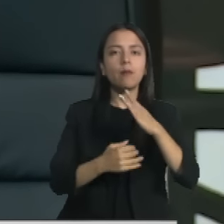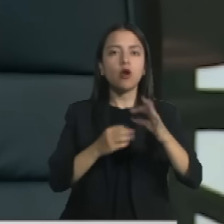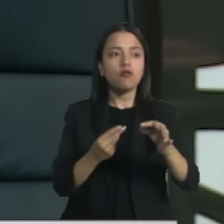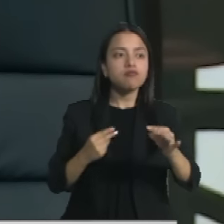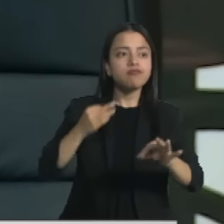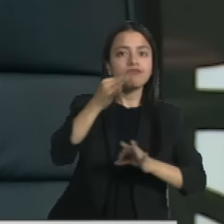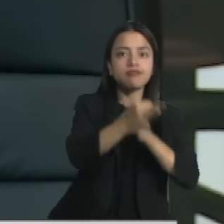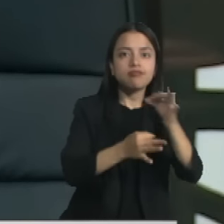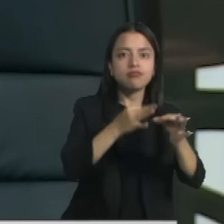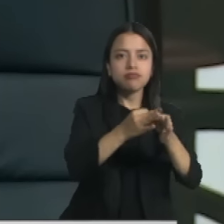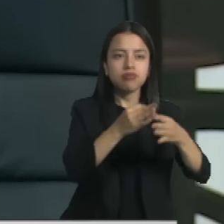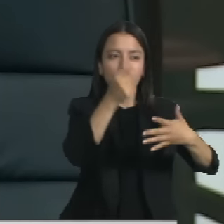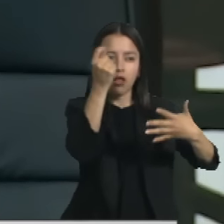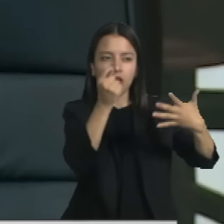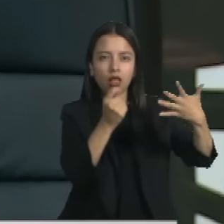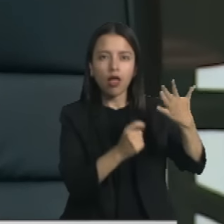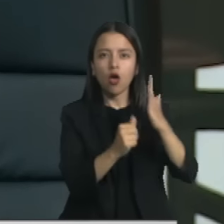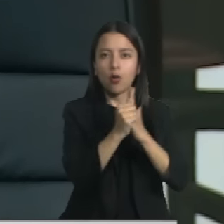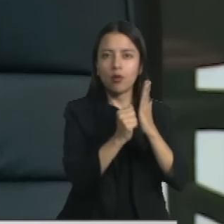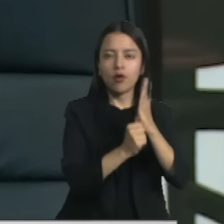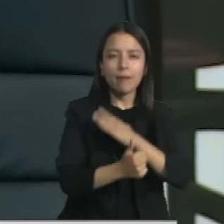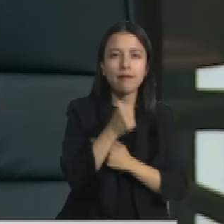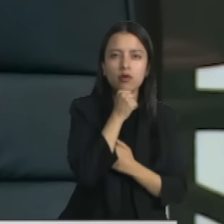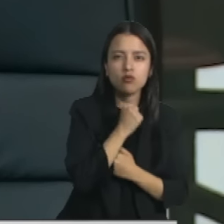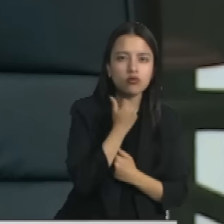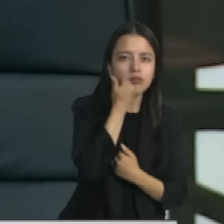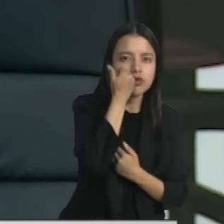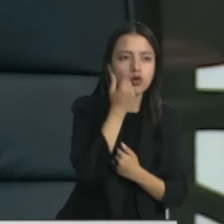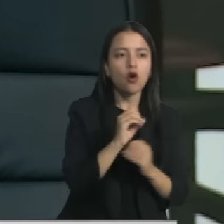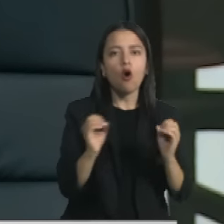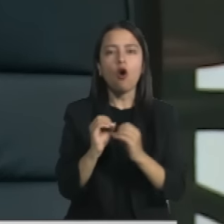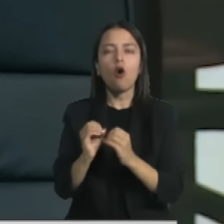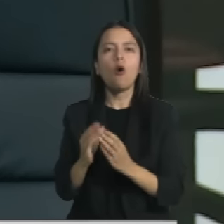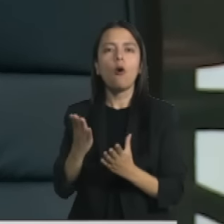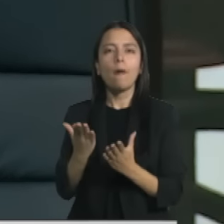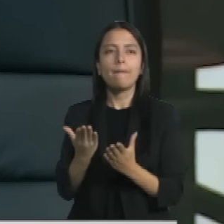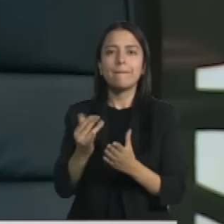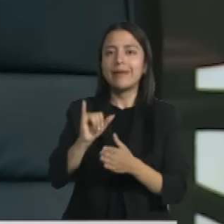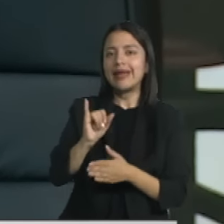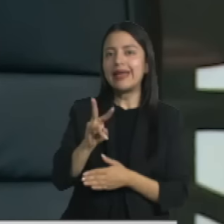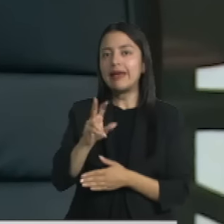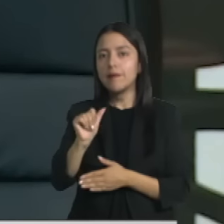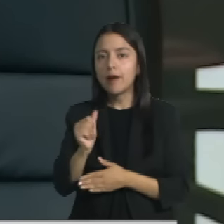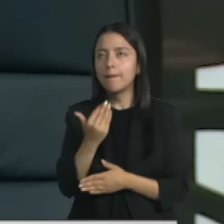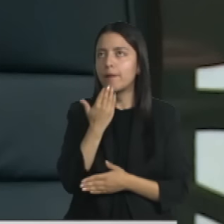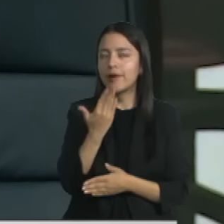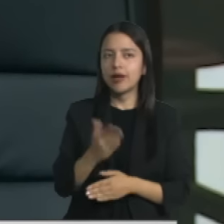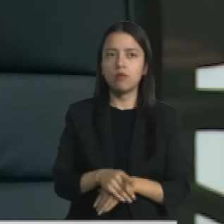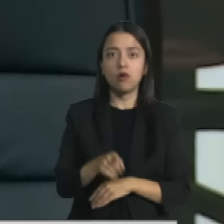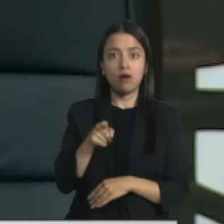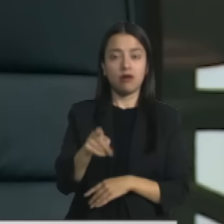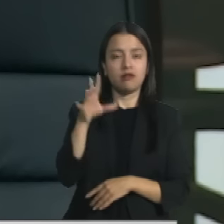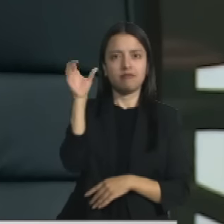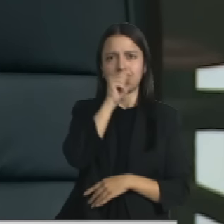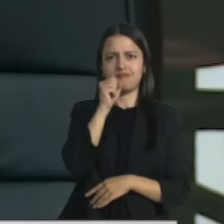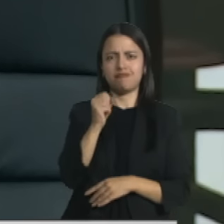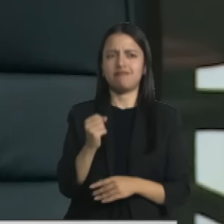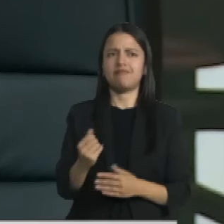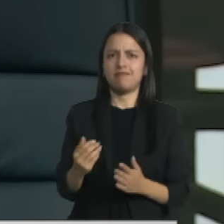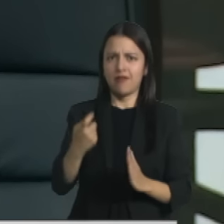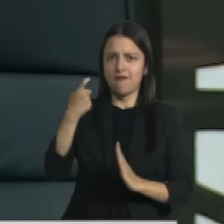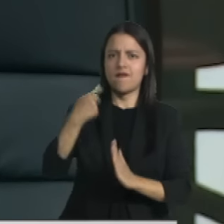no condicionadas, que son los de programa de adulto mayor y los de compensación de IVA. Por ejemplo, ahí tenemos un hallazgo fiscal